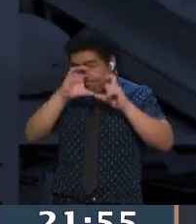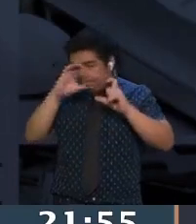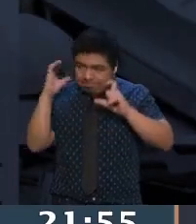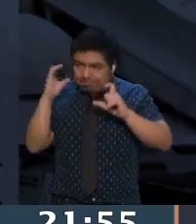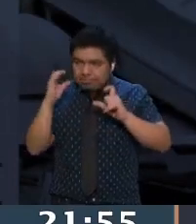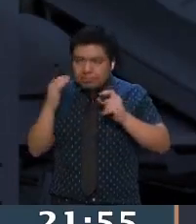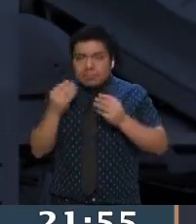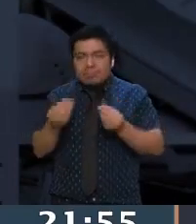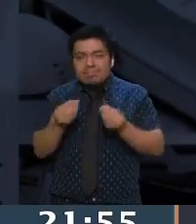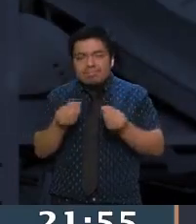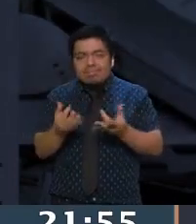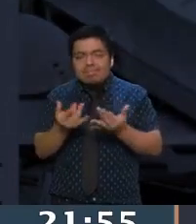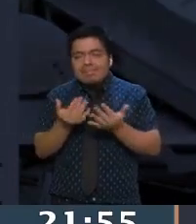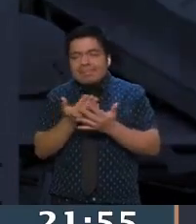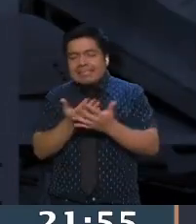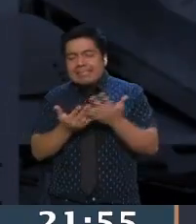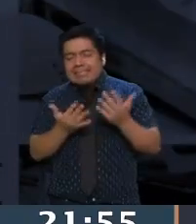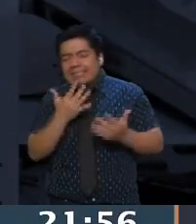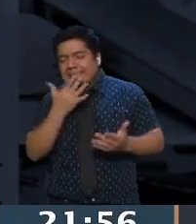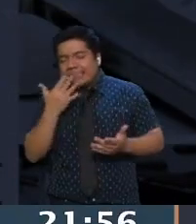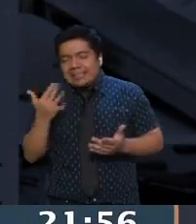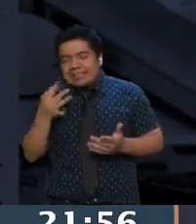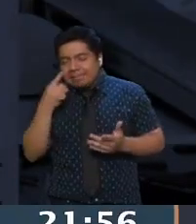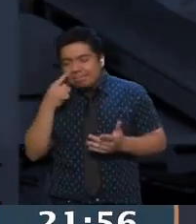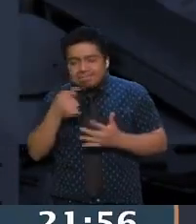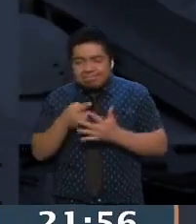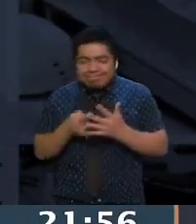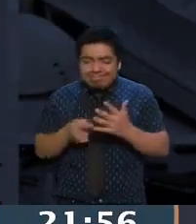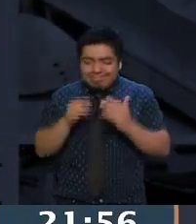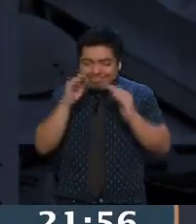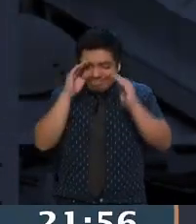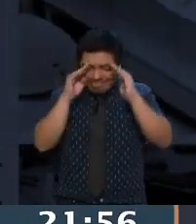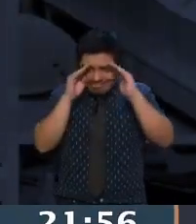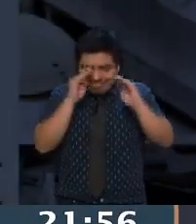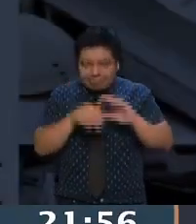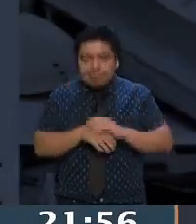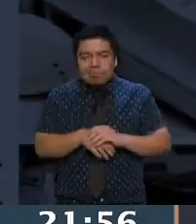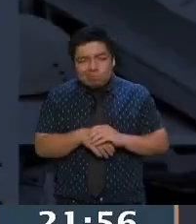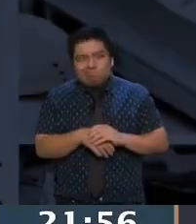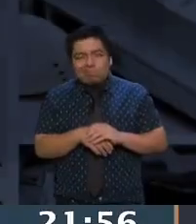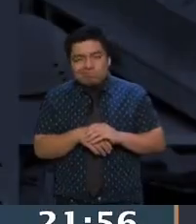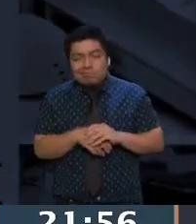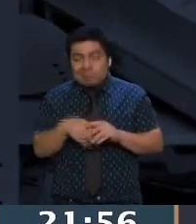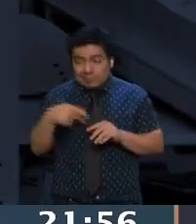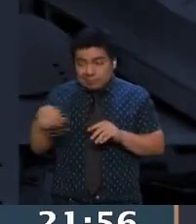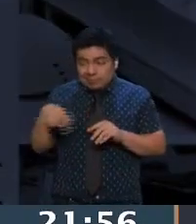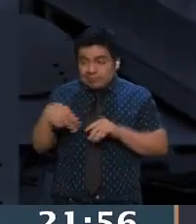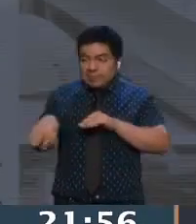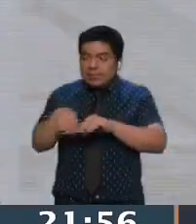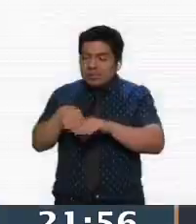dejan mucho que decir, mucho que reflexionar sobre este trabajo de los